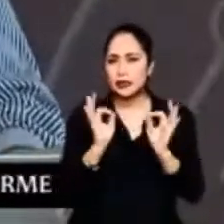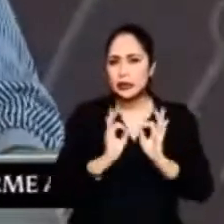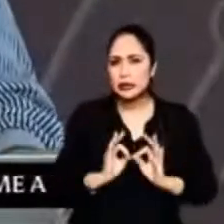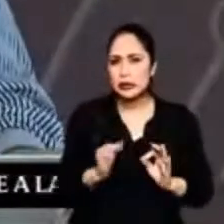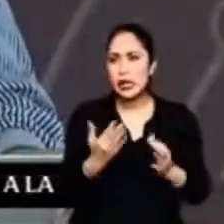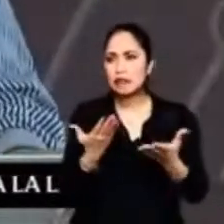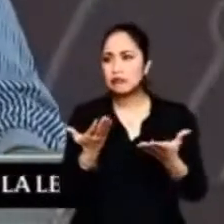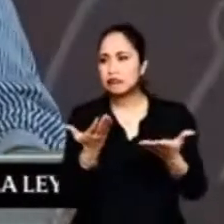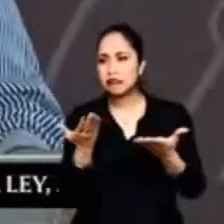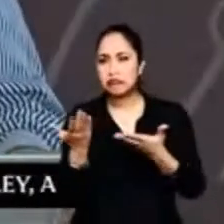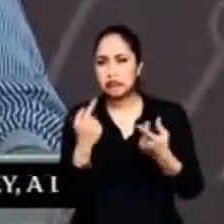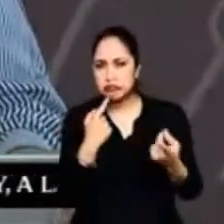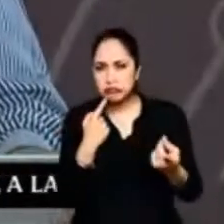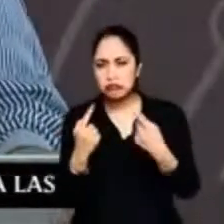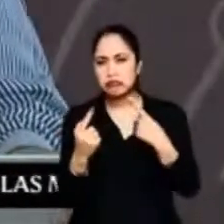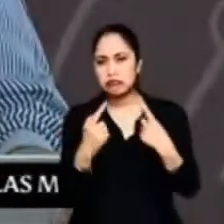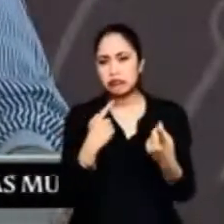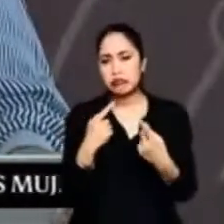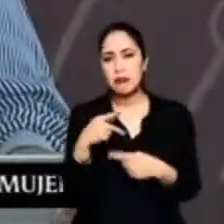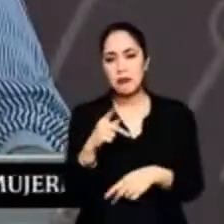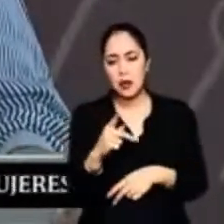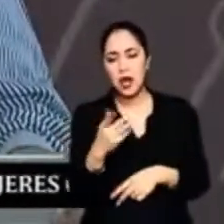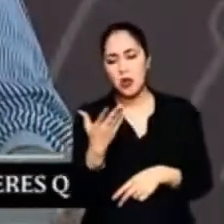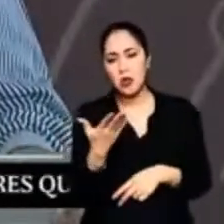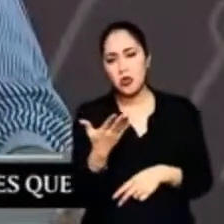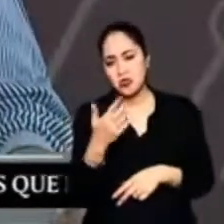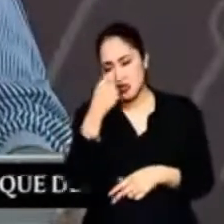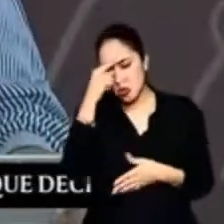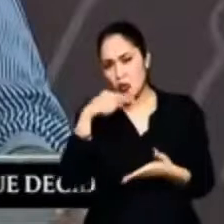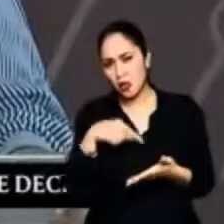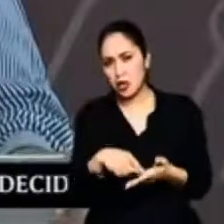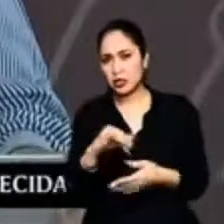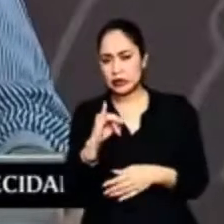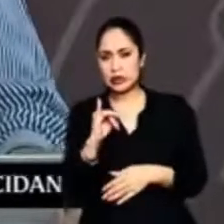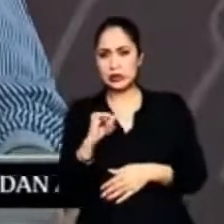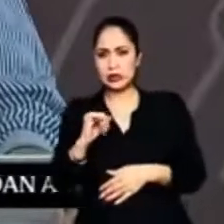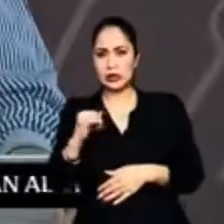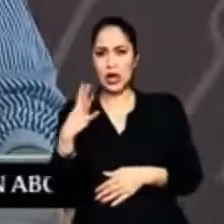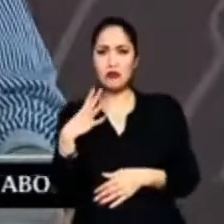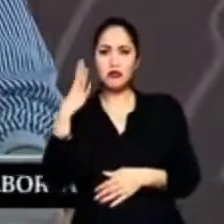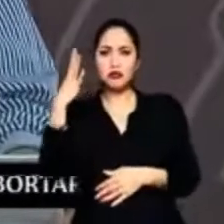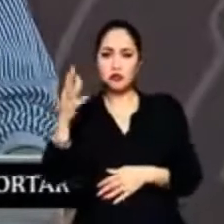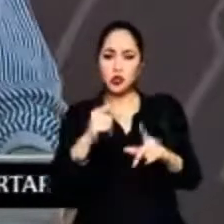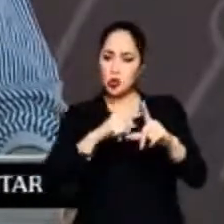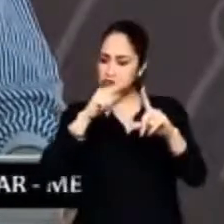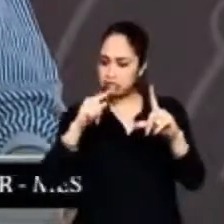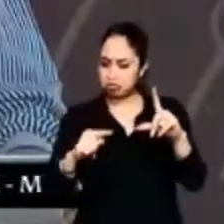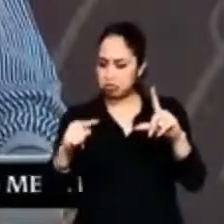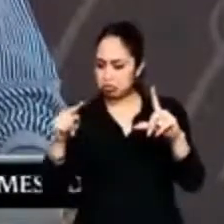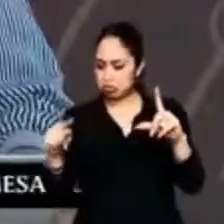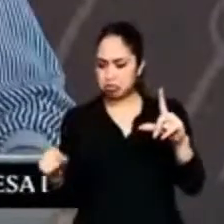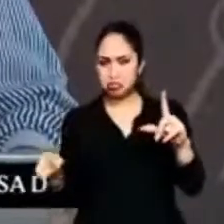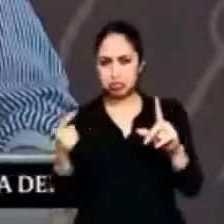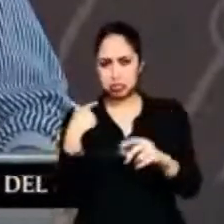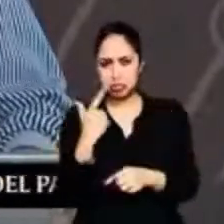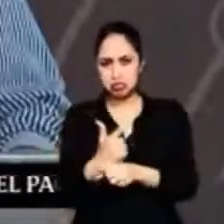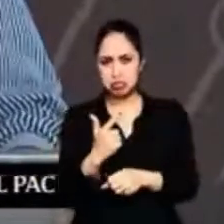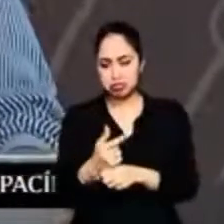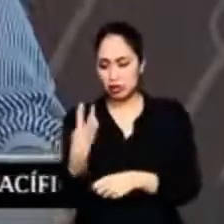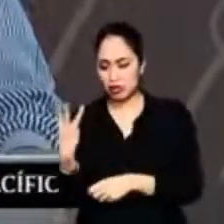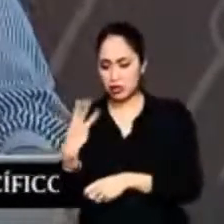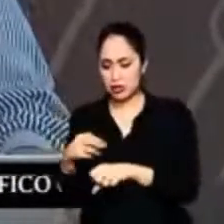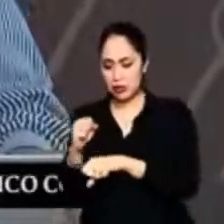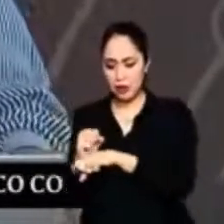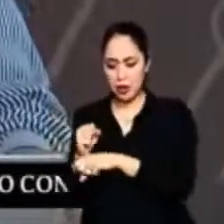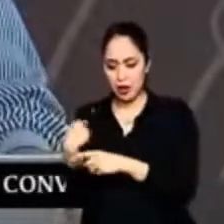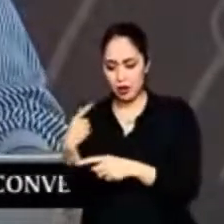Entonces, Alejandro, creo que vamos, esa es la proyección que tenemos a partir de esos antecedentes de 3 semanas atrás, que vamos